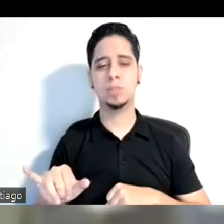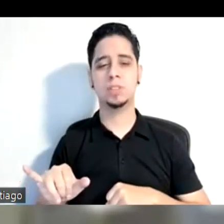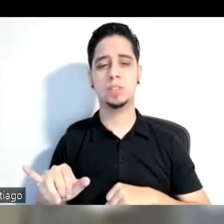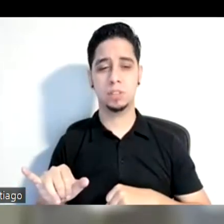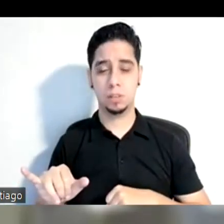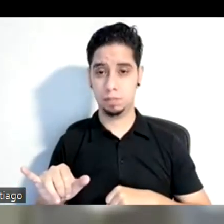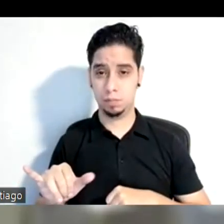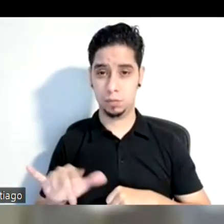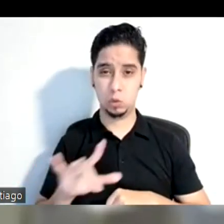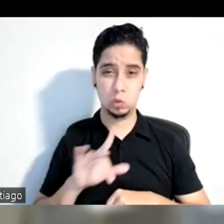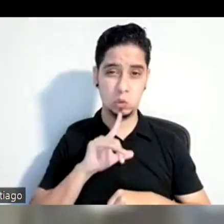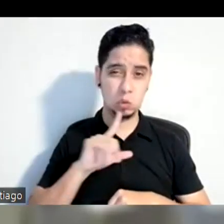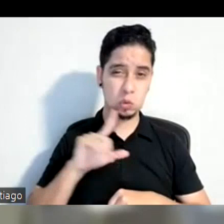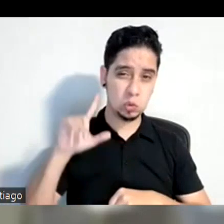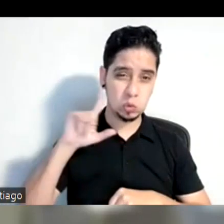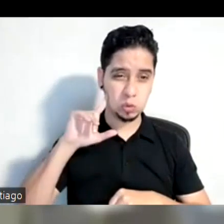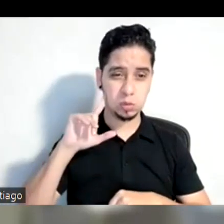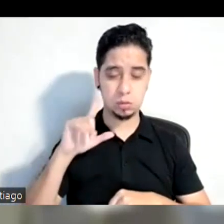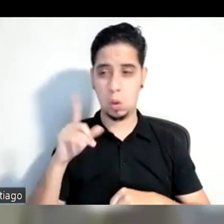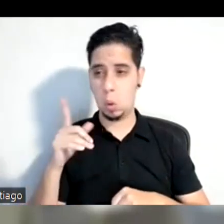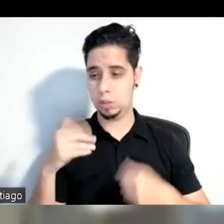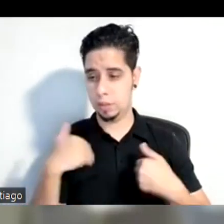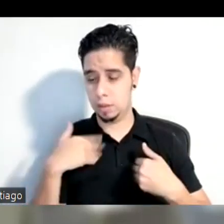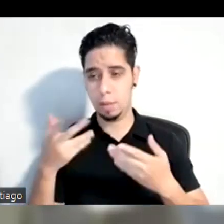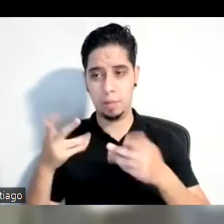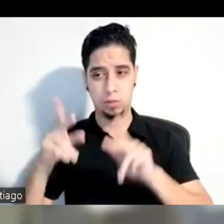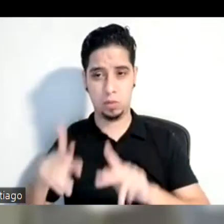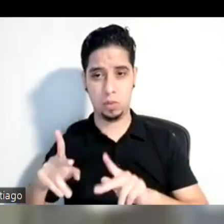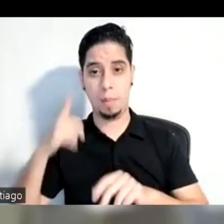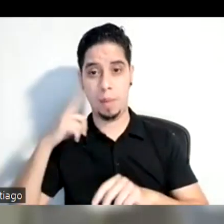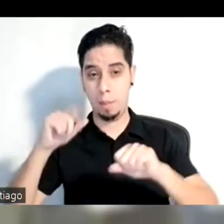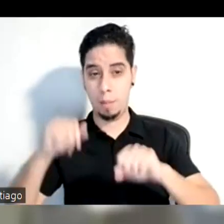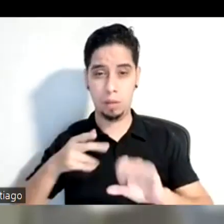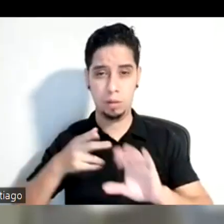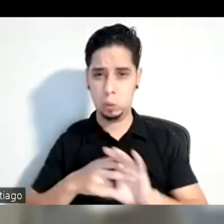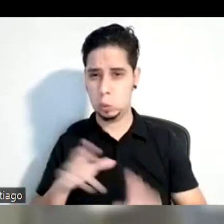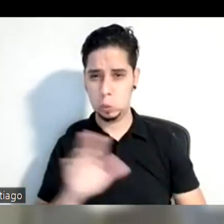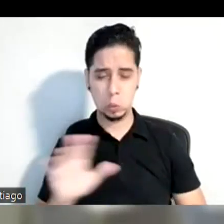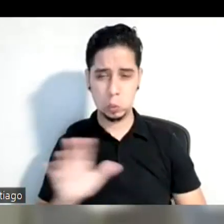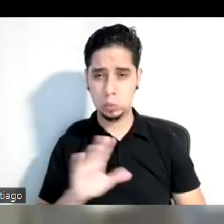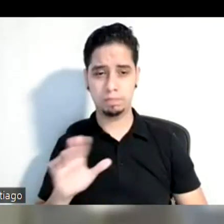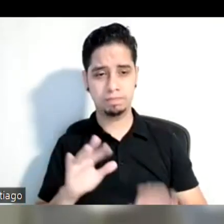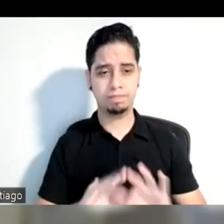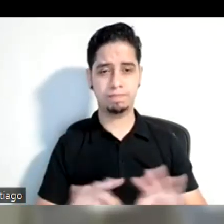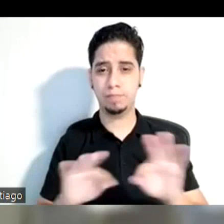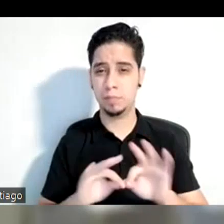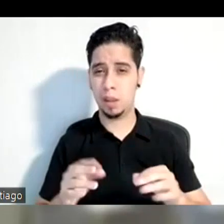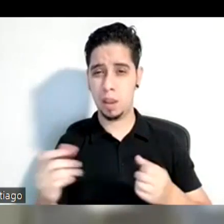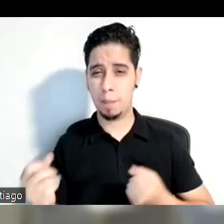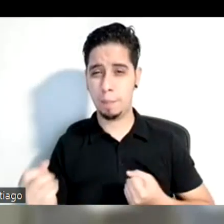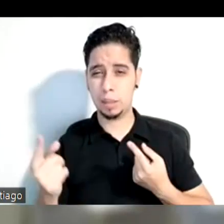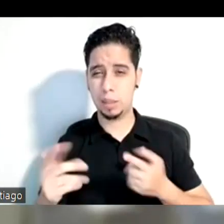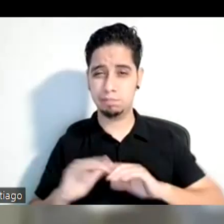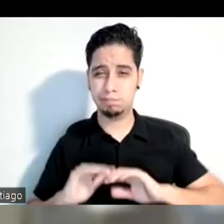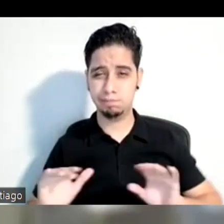ser sordo o tener a alguien íntimamente relacionado con uno que tenga sordera, sino que es cuestión de empatía, es cuestión